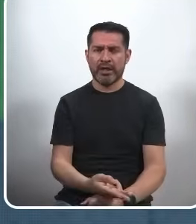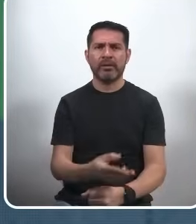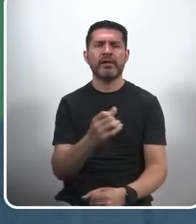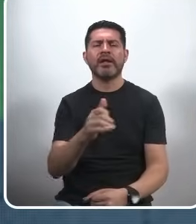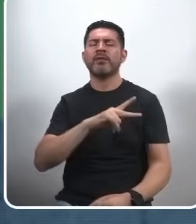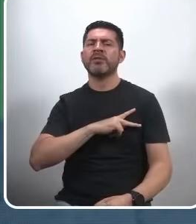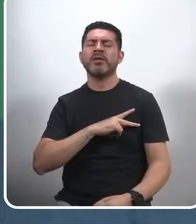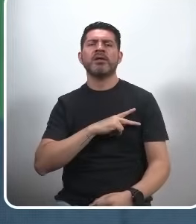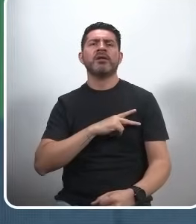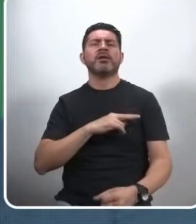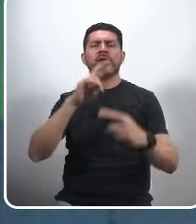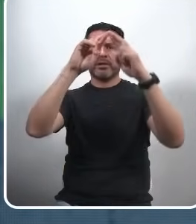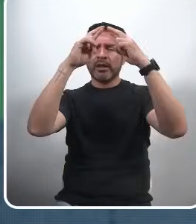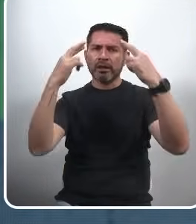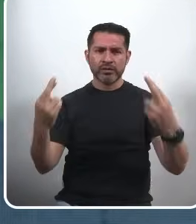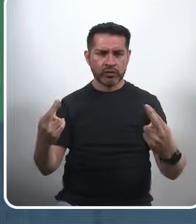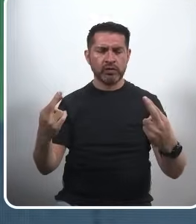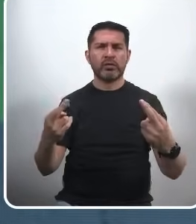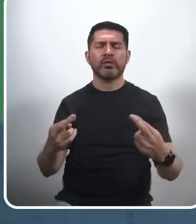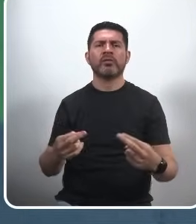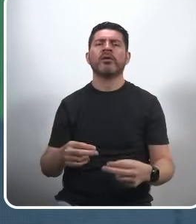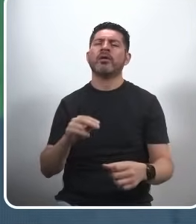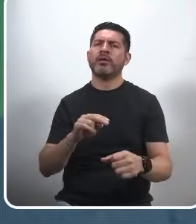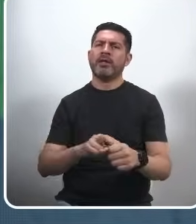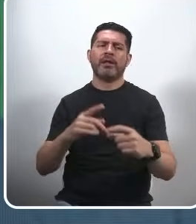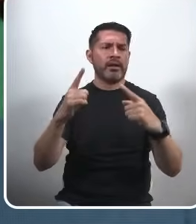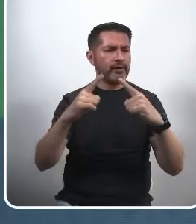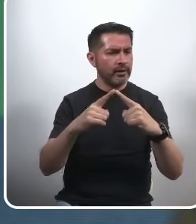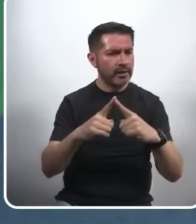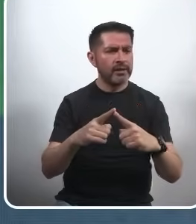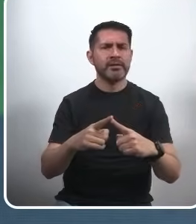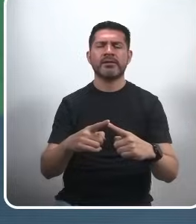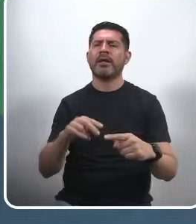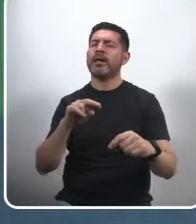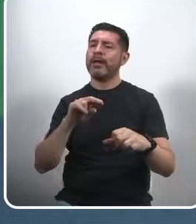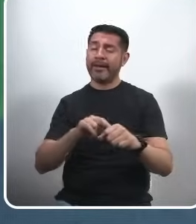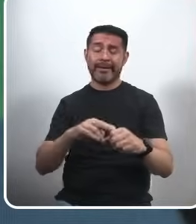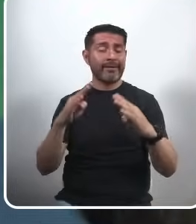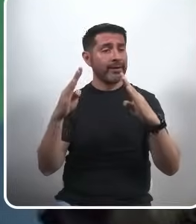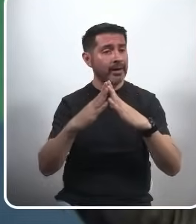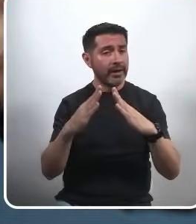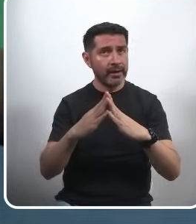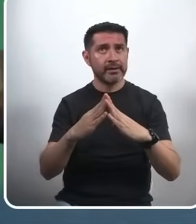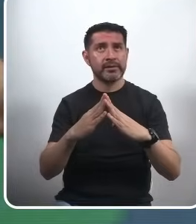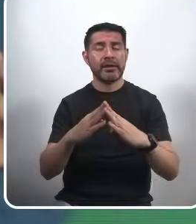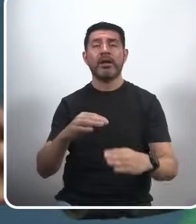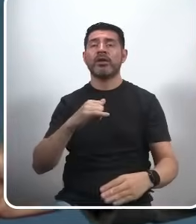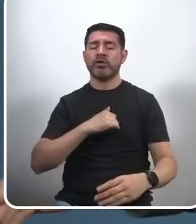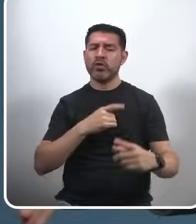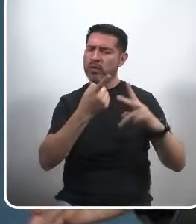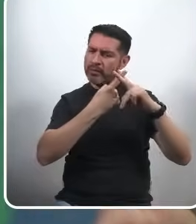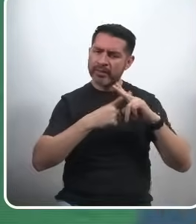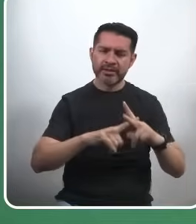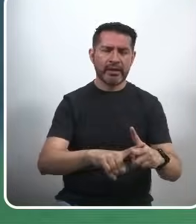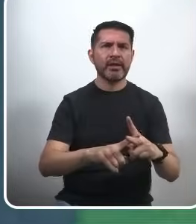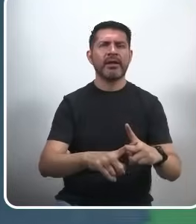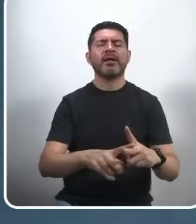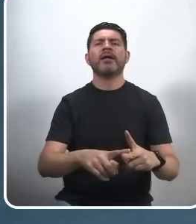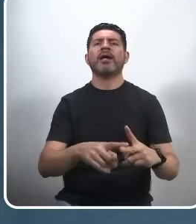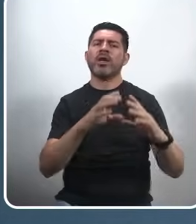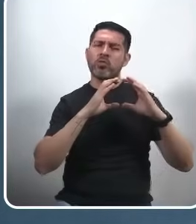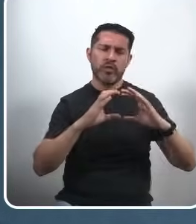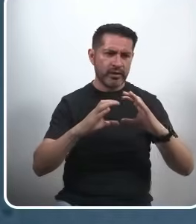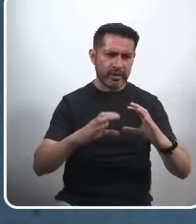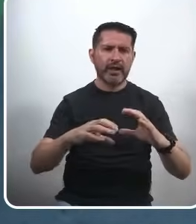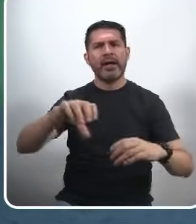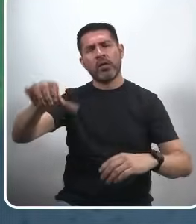mis amigos en el grupo pequeño, en mi equipo de voluntarios, en mis amigos en la iglesia. Yo voy a empezar a tener esta actitud. Vamos, si va a aplaudir, hágalo